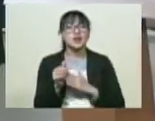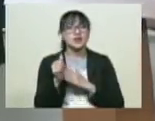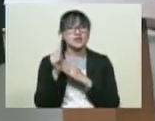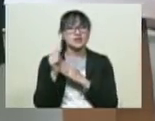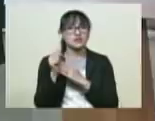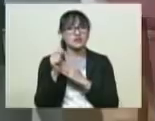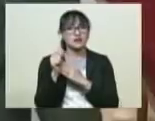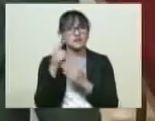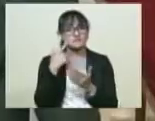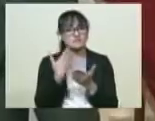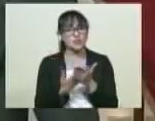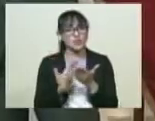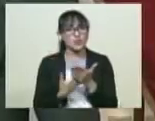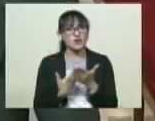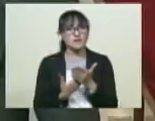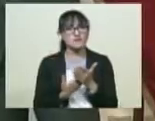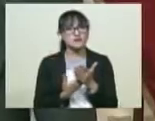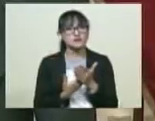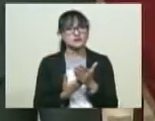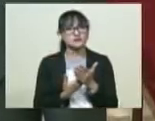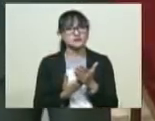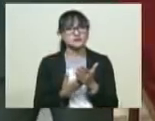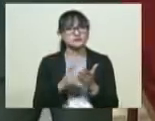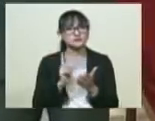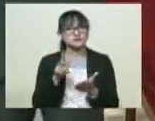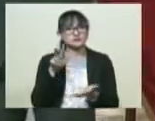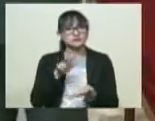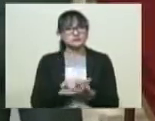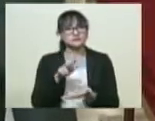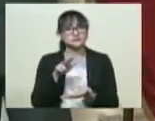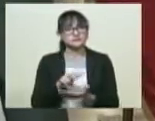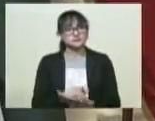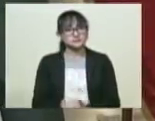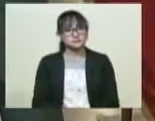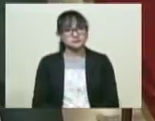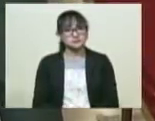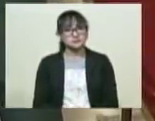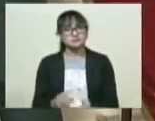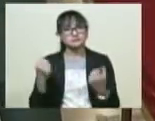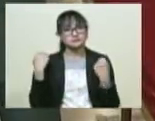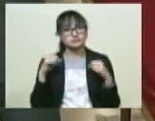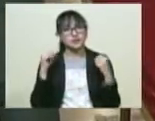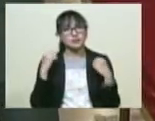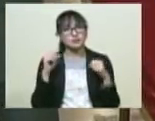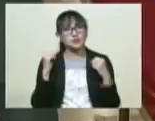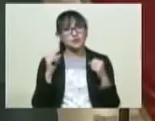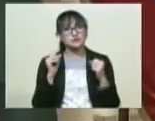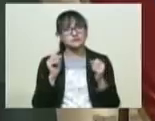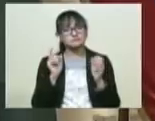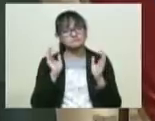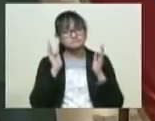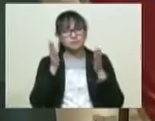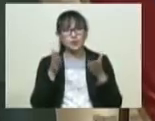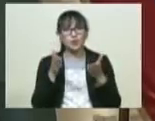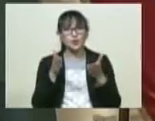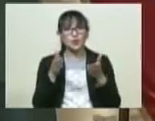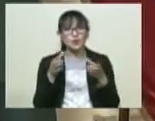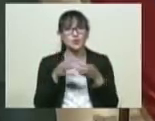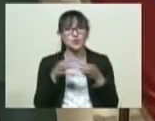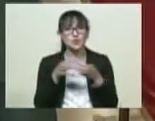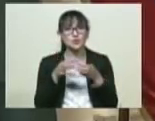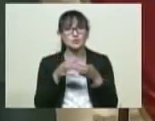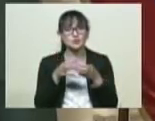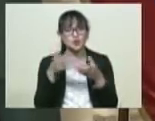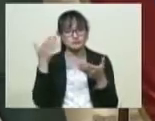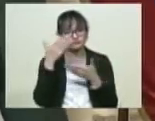y estos que inviten a células probadas. El entrenamiento debería ser para enfocarlo a comandos fantasmas